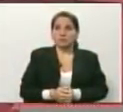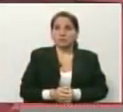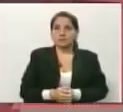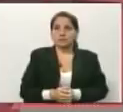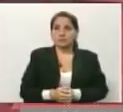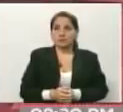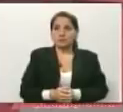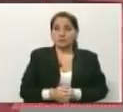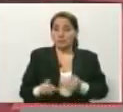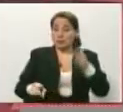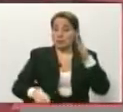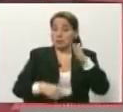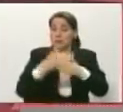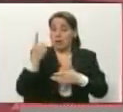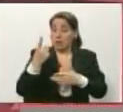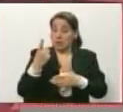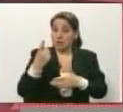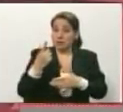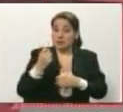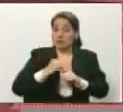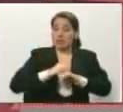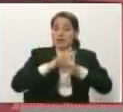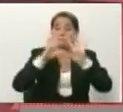franco. Por primera vez el imperialismo es transparente.